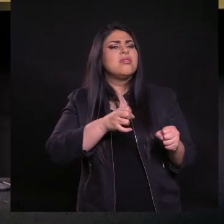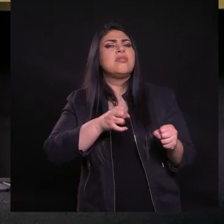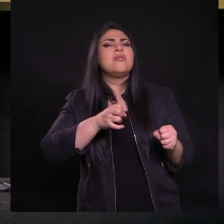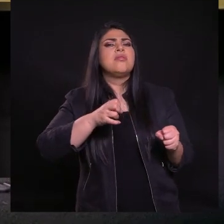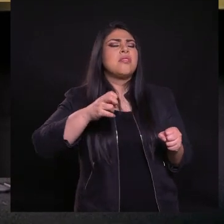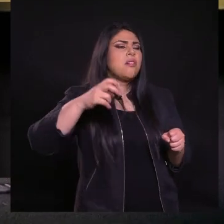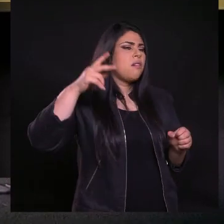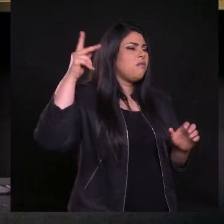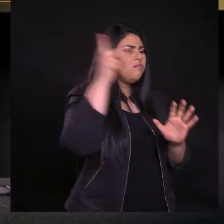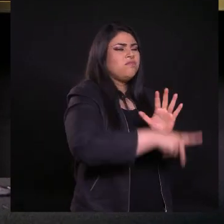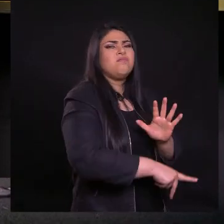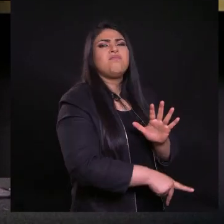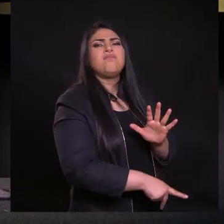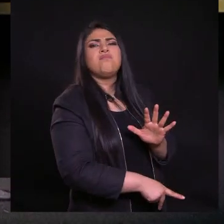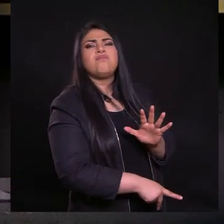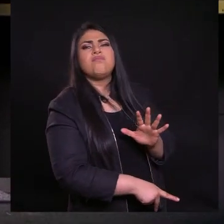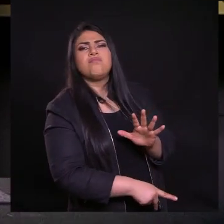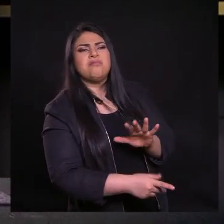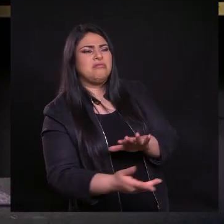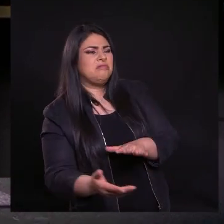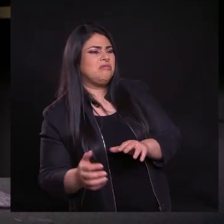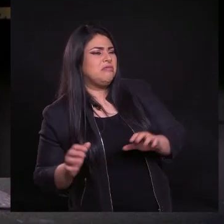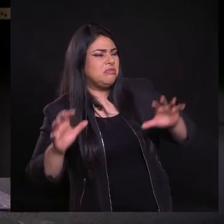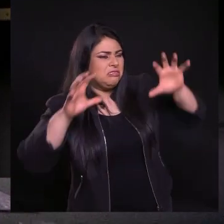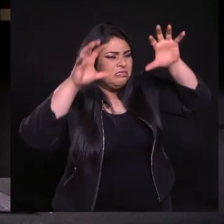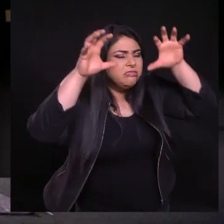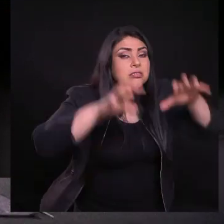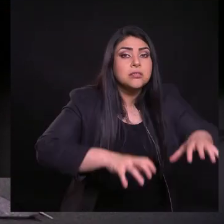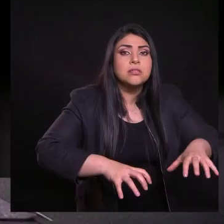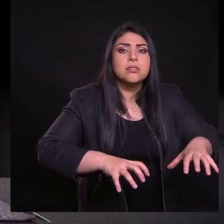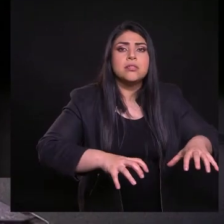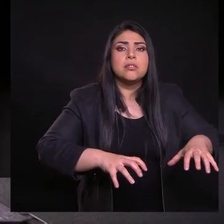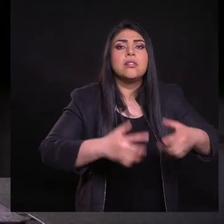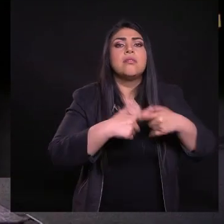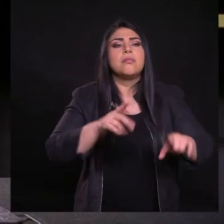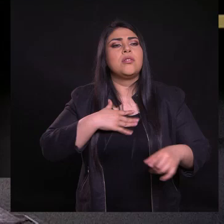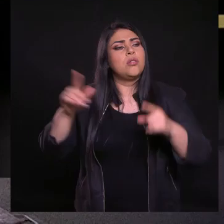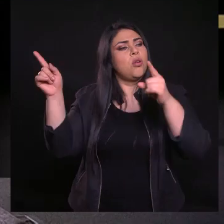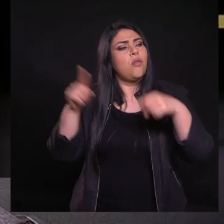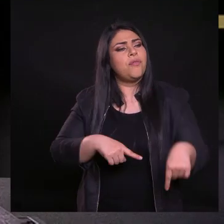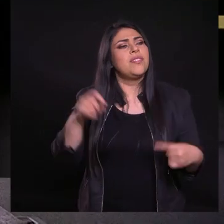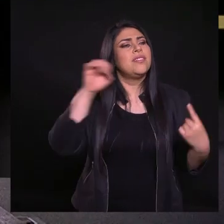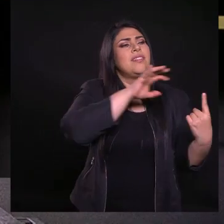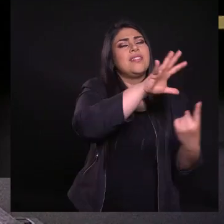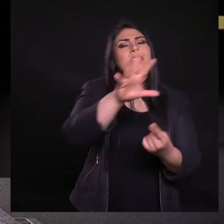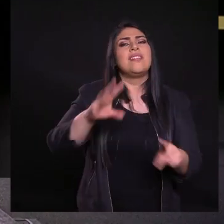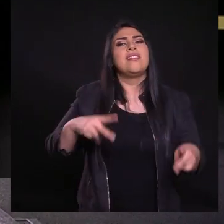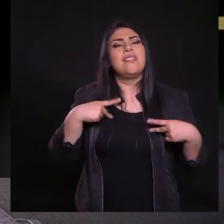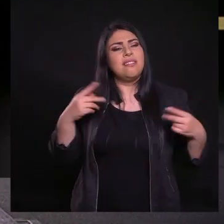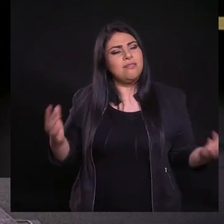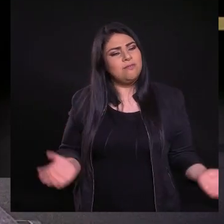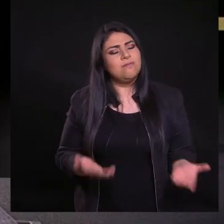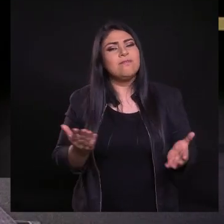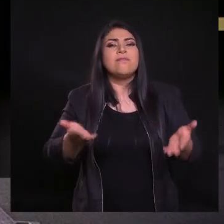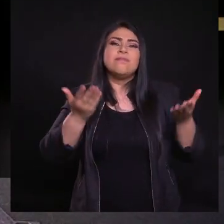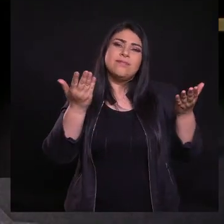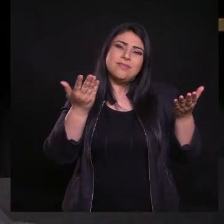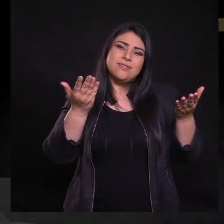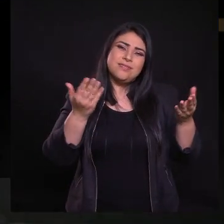he venido dice jesús para que tengan vida y para que la tengan en abundancia wow